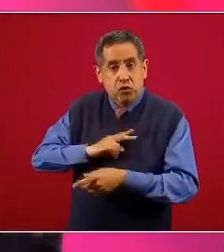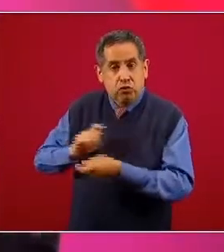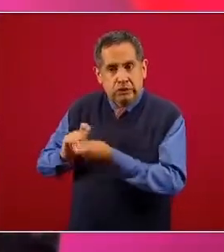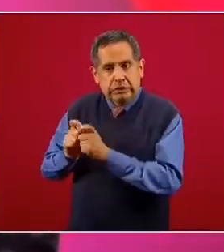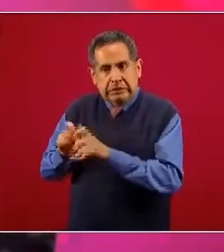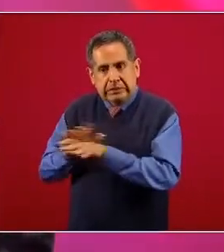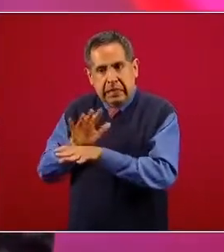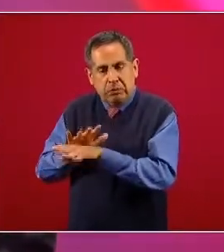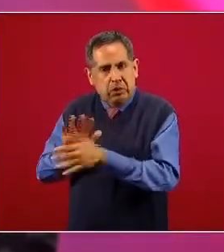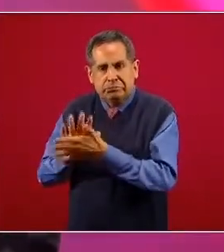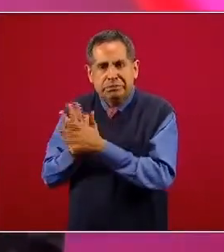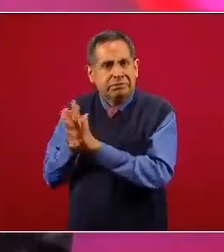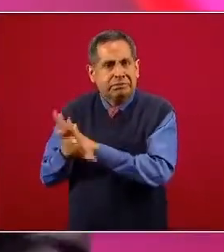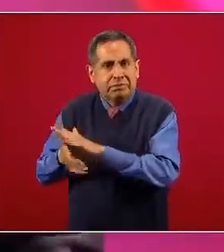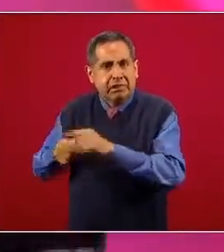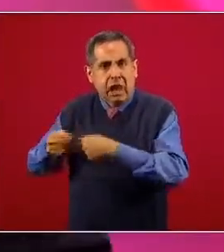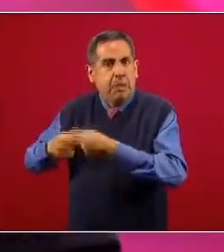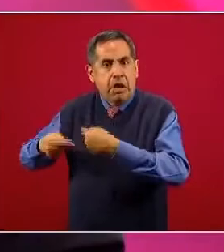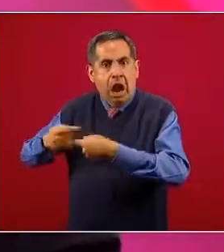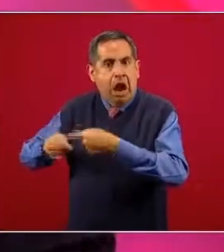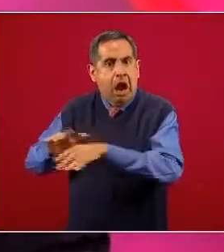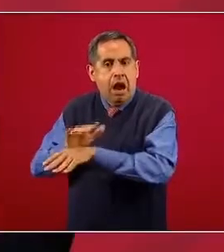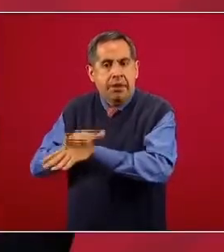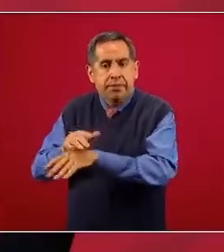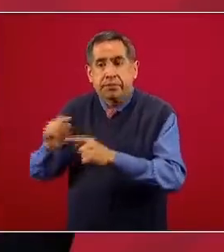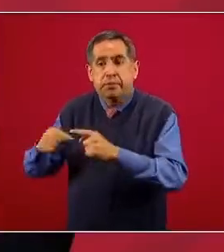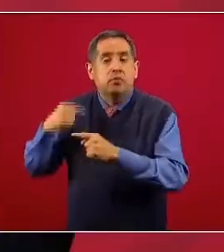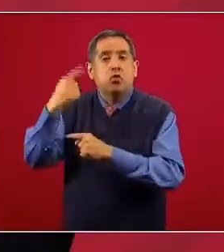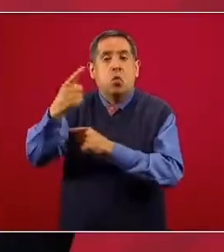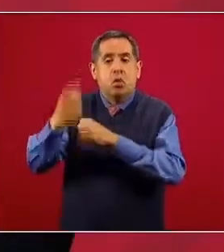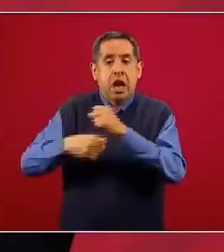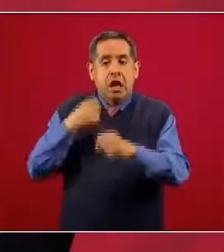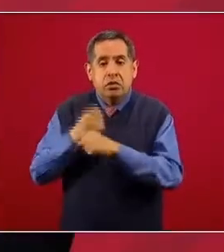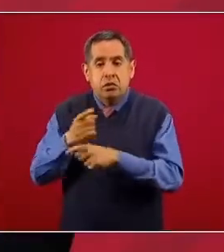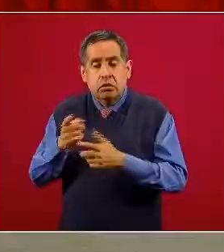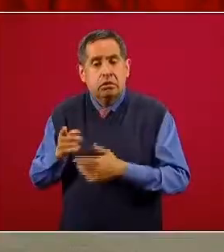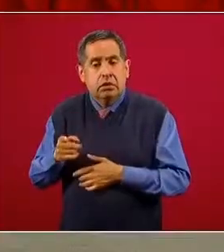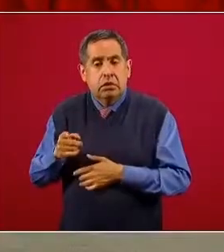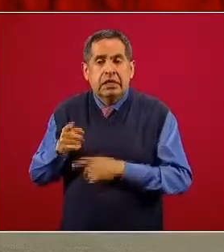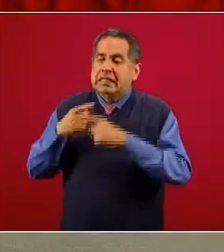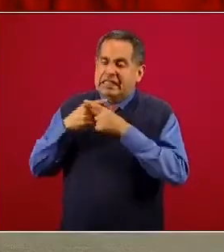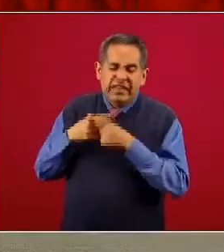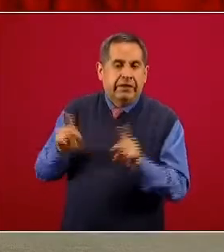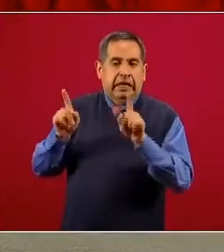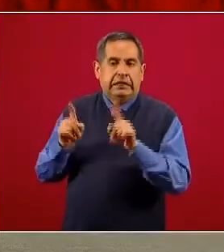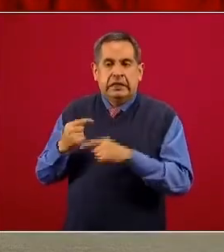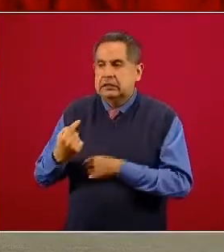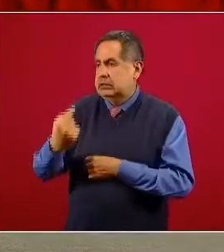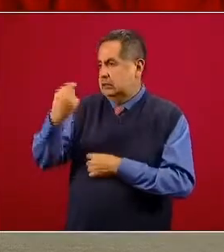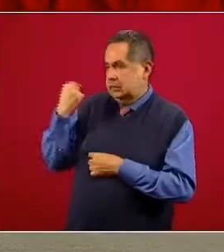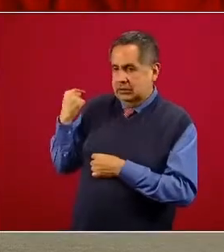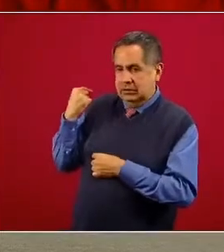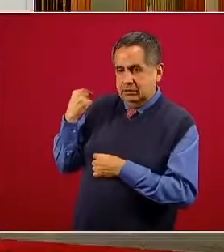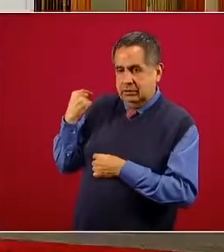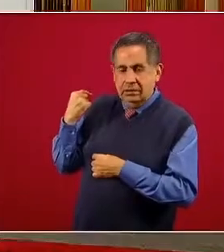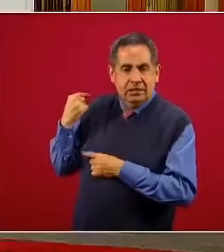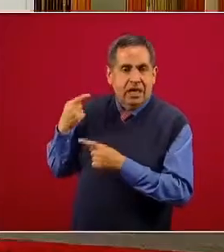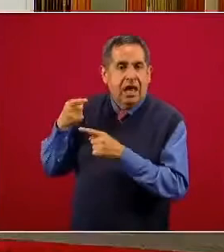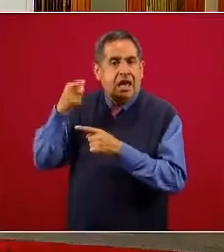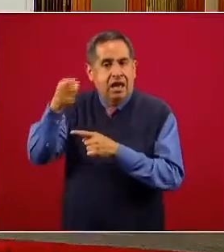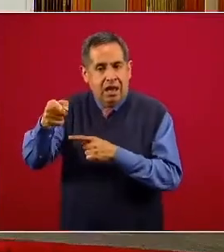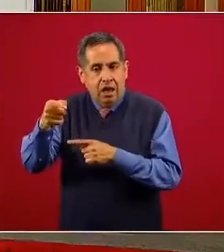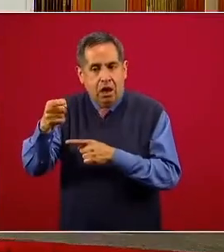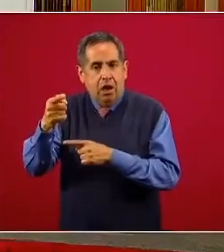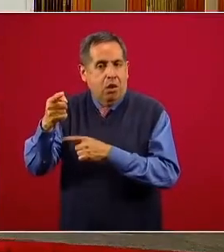por deslizamiento genético y dentro de un año son aún más diferentes que los que estuvieron